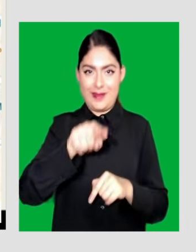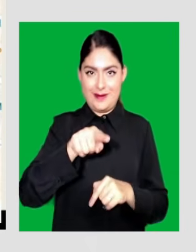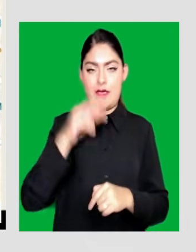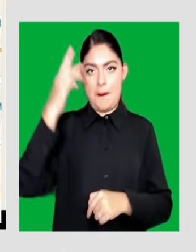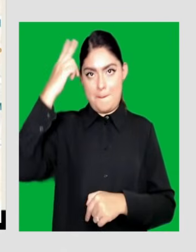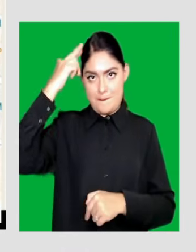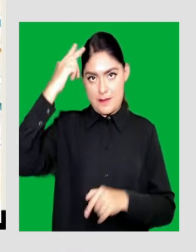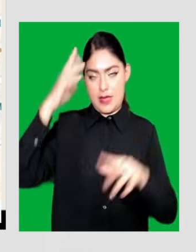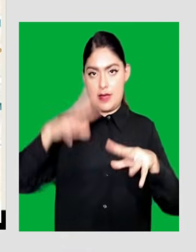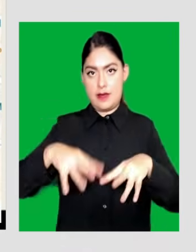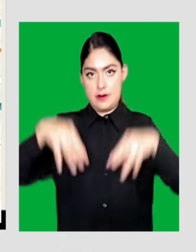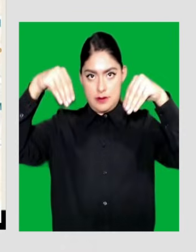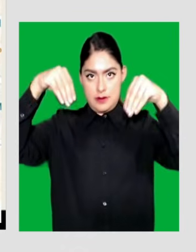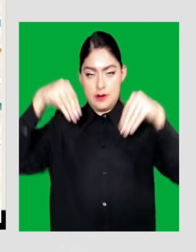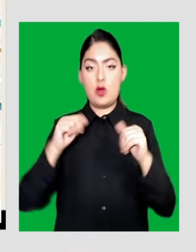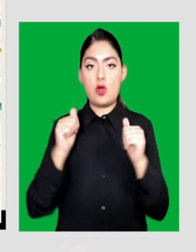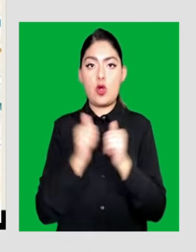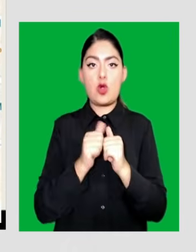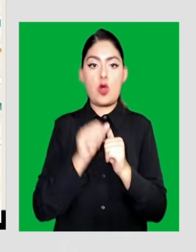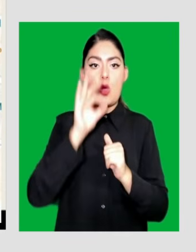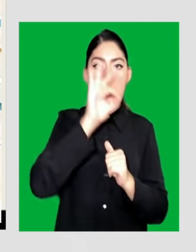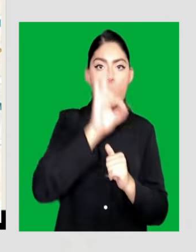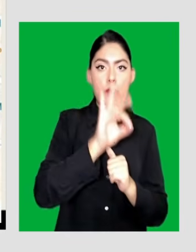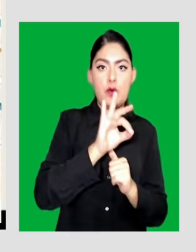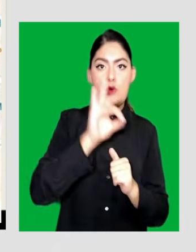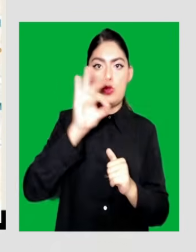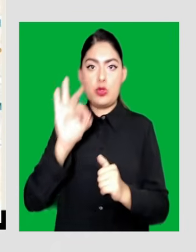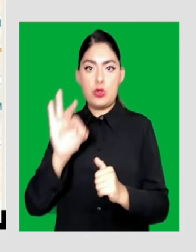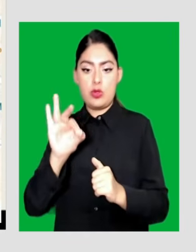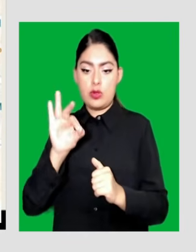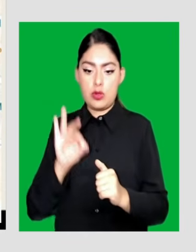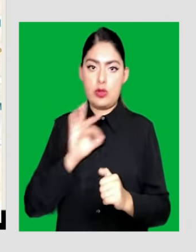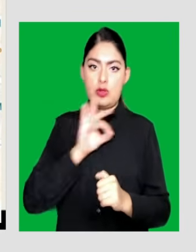La primera justamente dice agregar línea o forma.